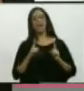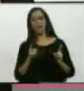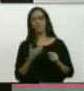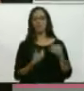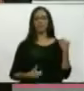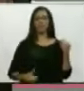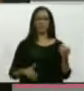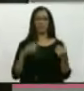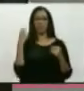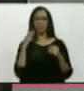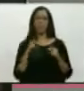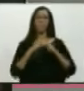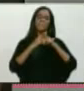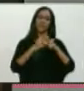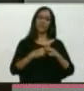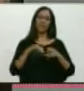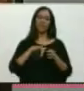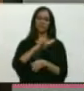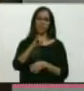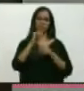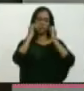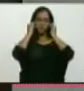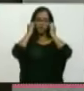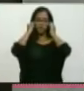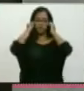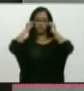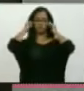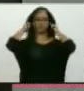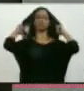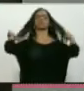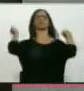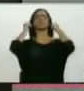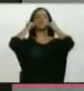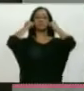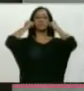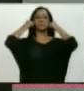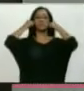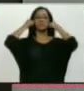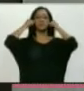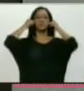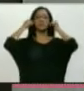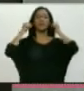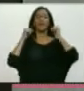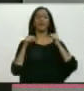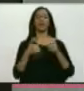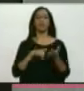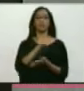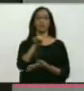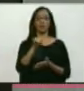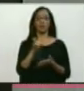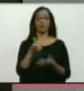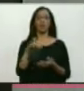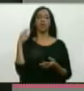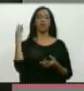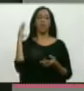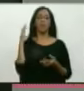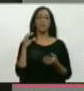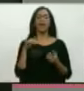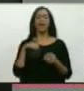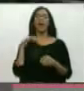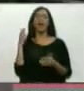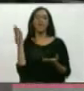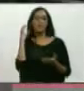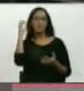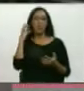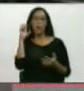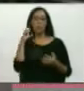el avión, que es lo que hay que averiguar. El avión salió de Bogotá para Europa. ¿Cuál era el avión? ¿Ah? ¿Cuánto cuesta